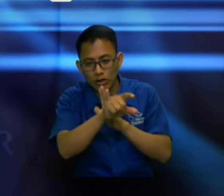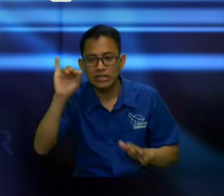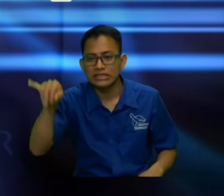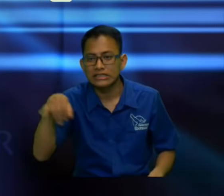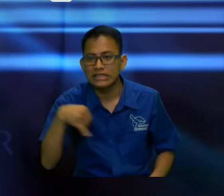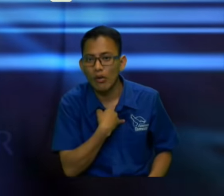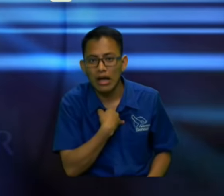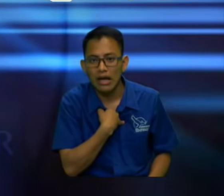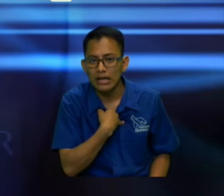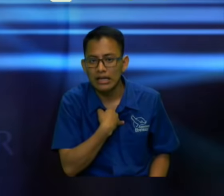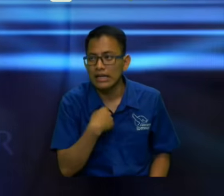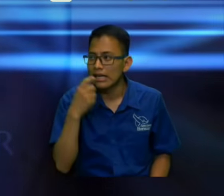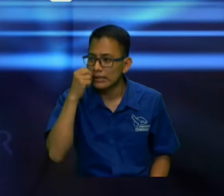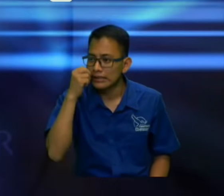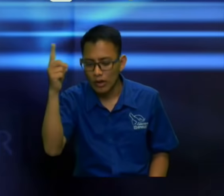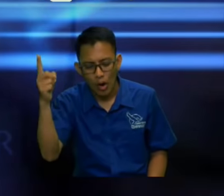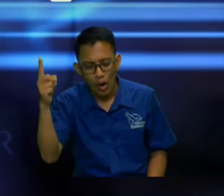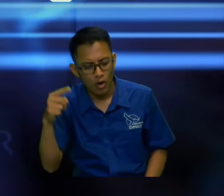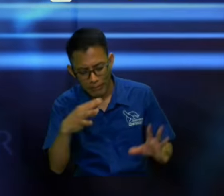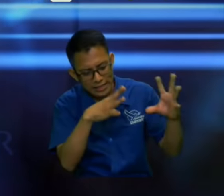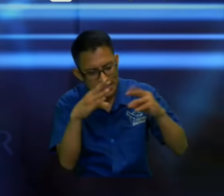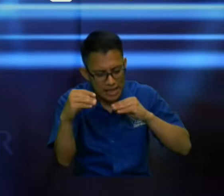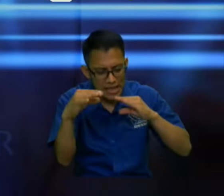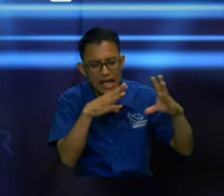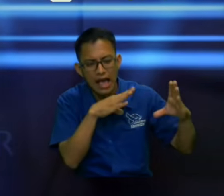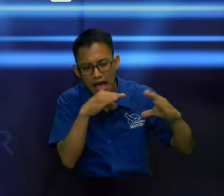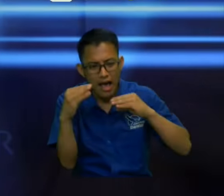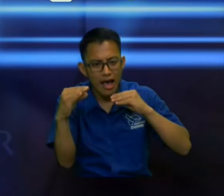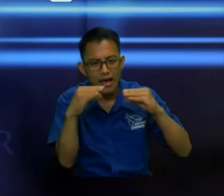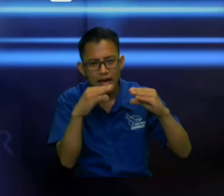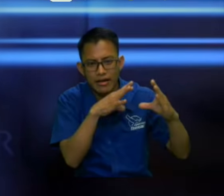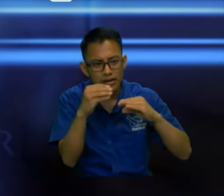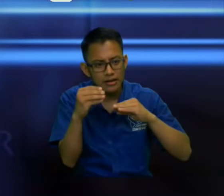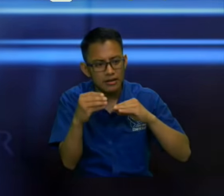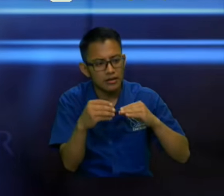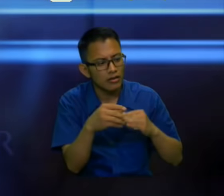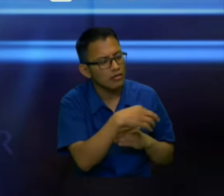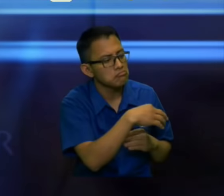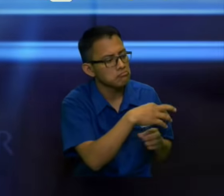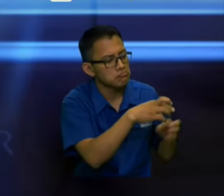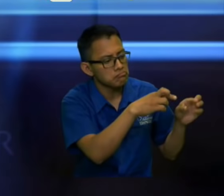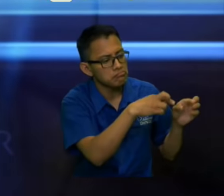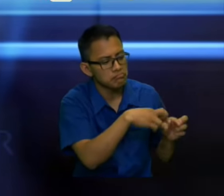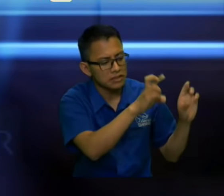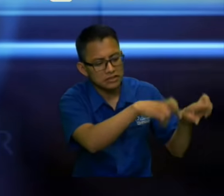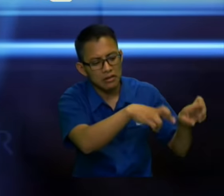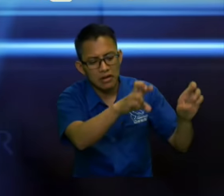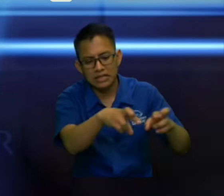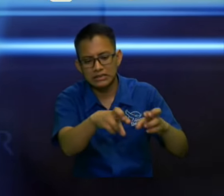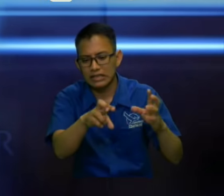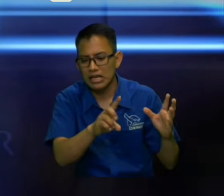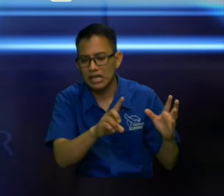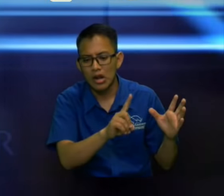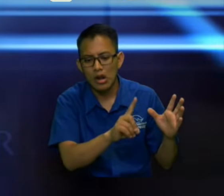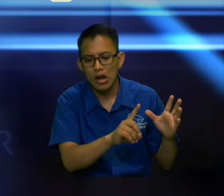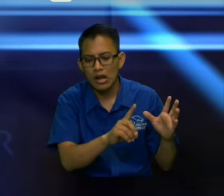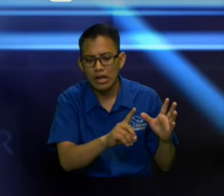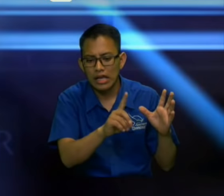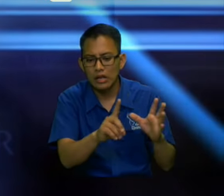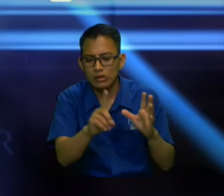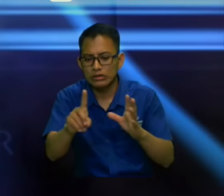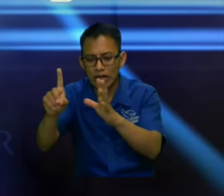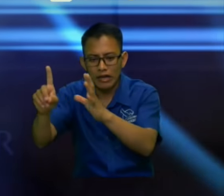Señor está ahí platicando, está conversando con la gente que lo está siguiendo, y entonces a uno de